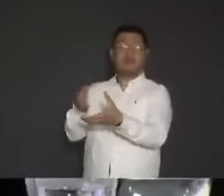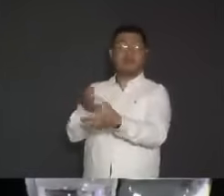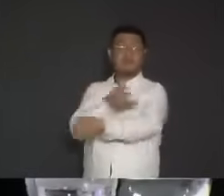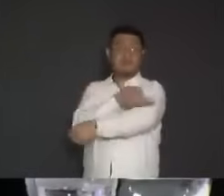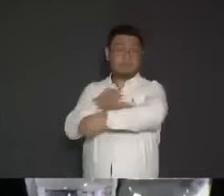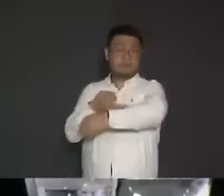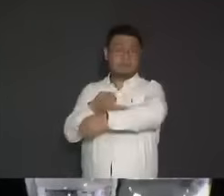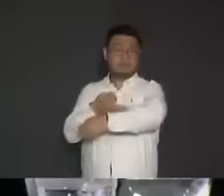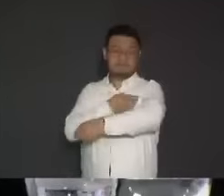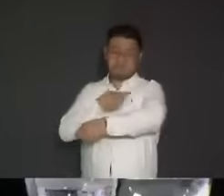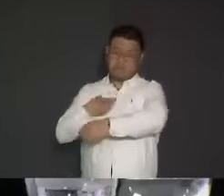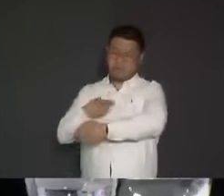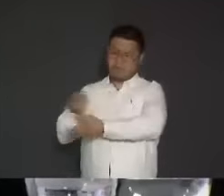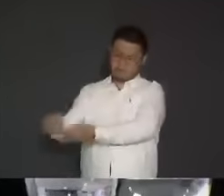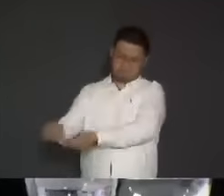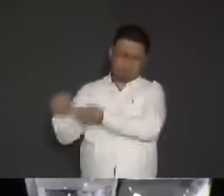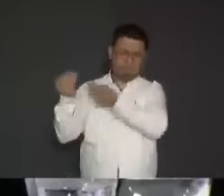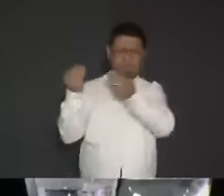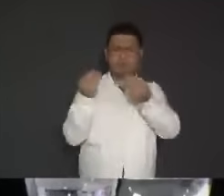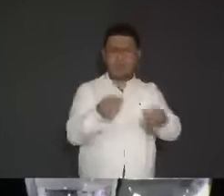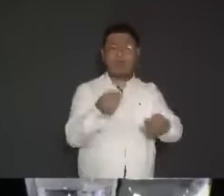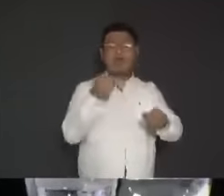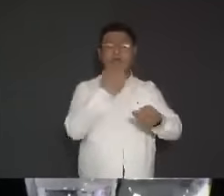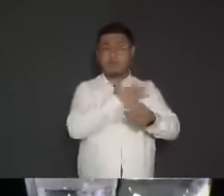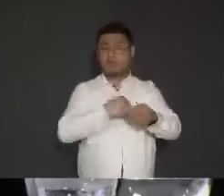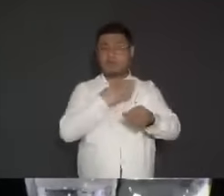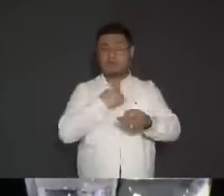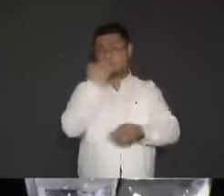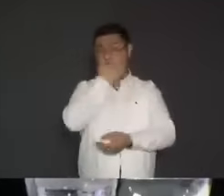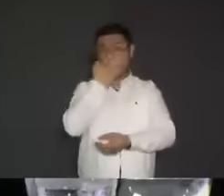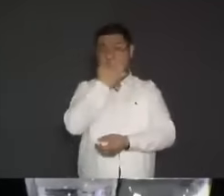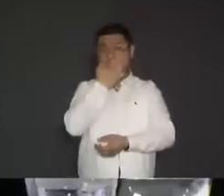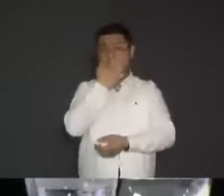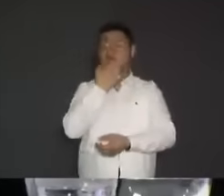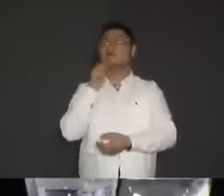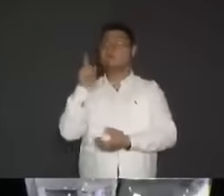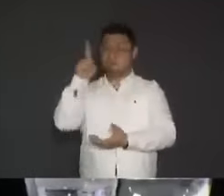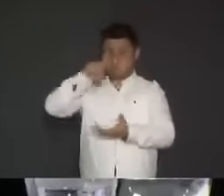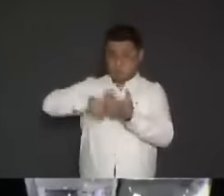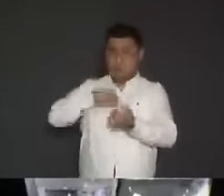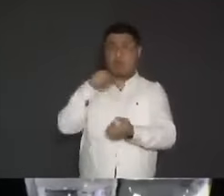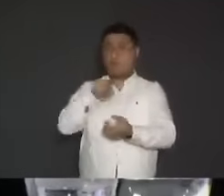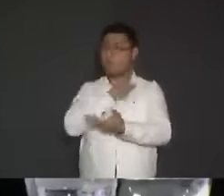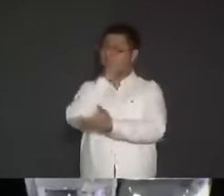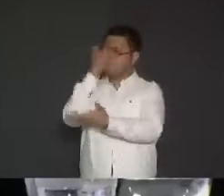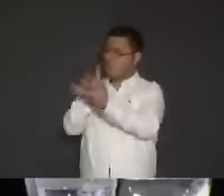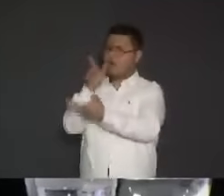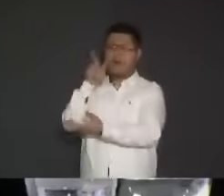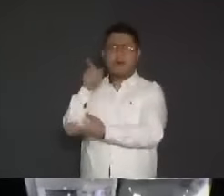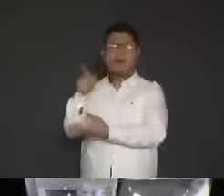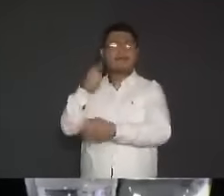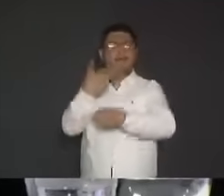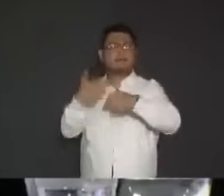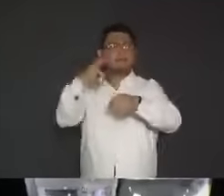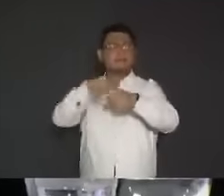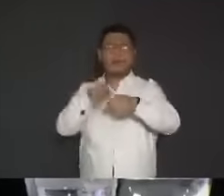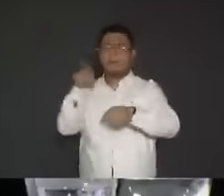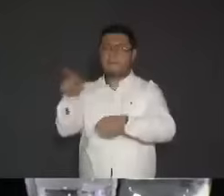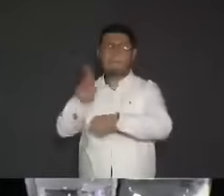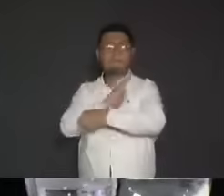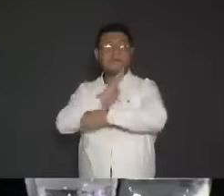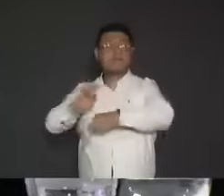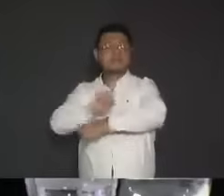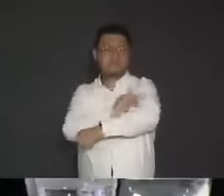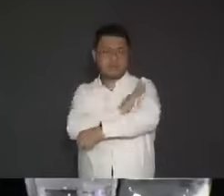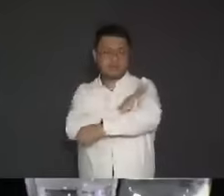la asistencia de sus hijos a las escuelas y que sus miembros se hagan un chequeo mensual en el Seguro Social Bienestar. El dinero se obtendrá